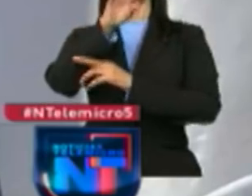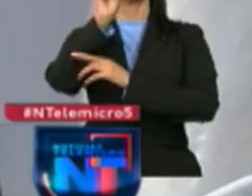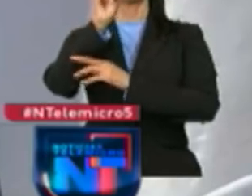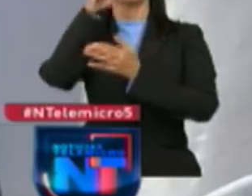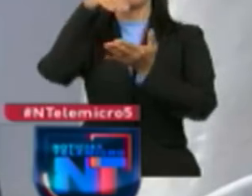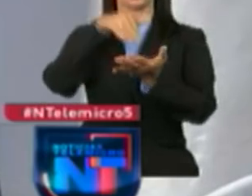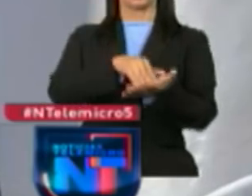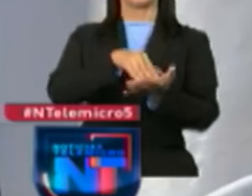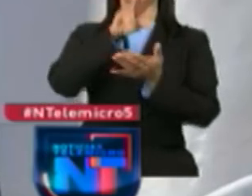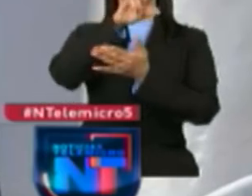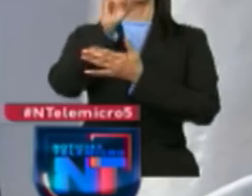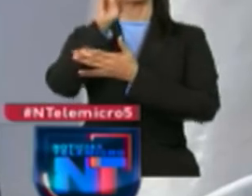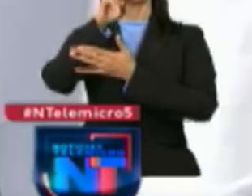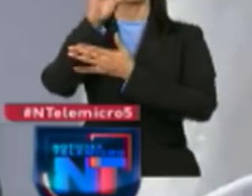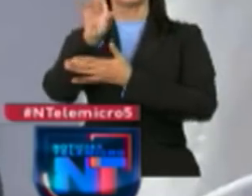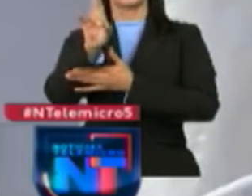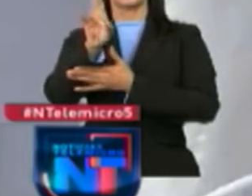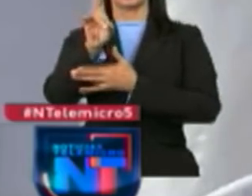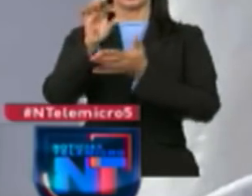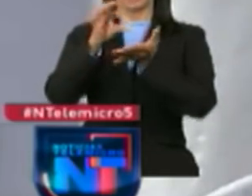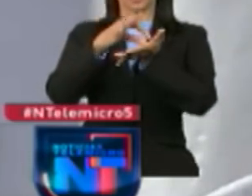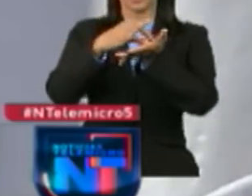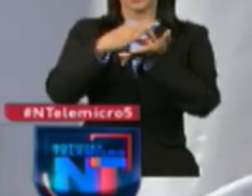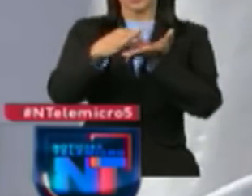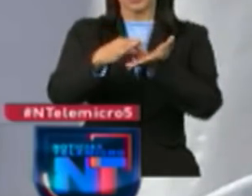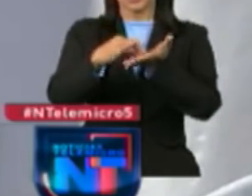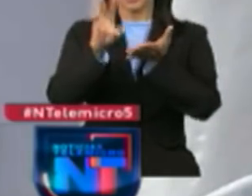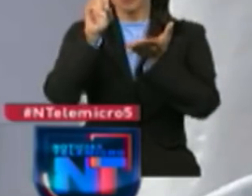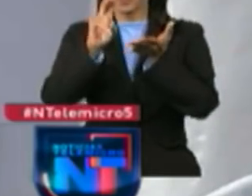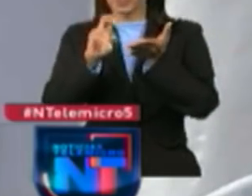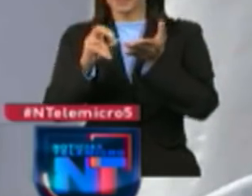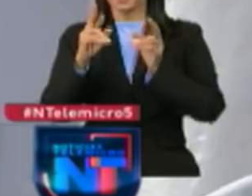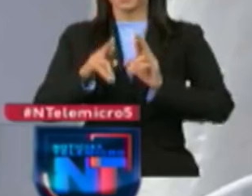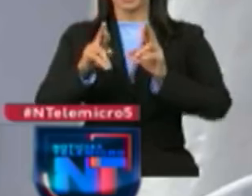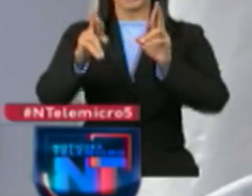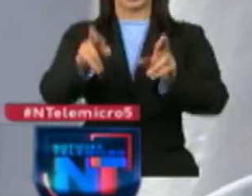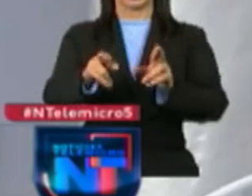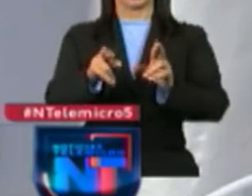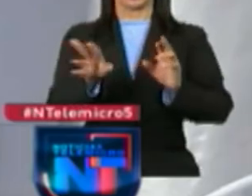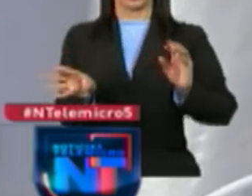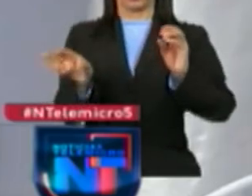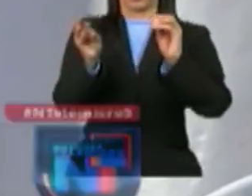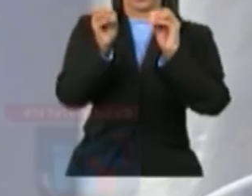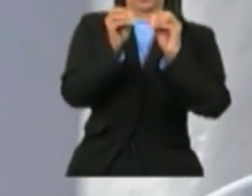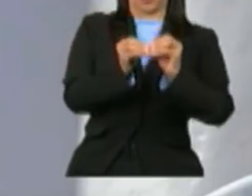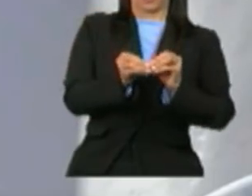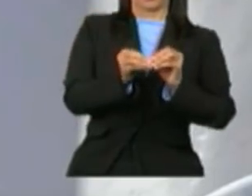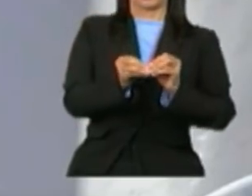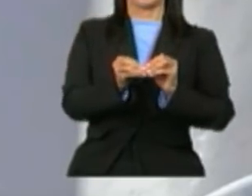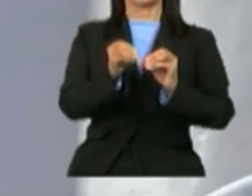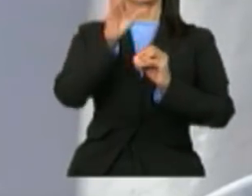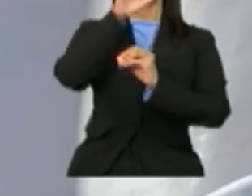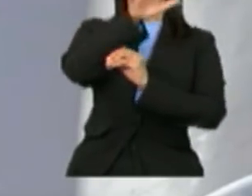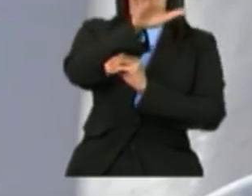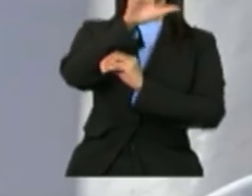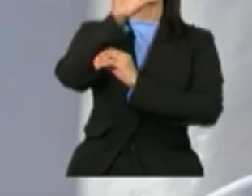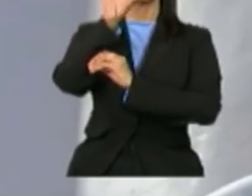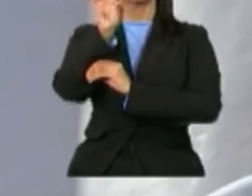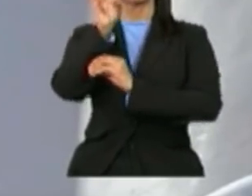41.127 de pruebas rápidas que teníamos hasta el día de ayer, sumando un total de